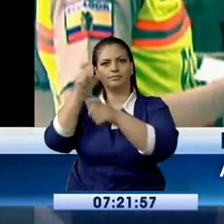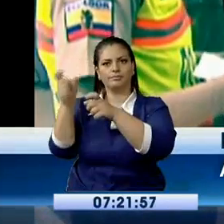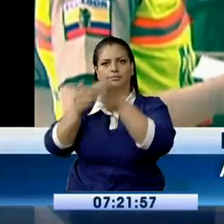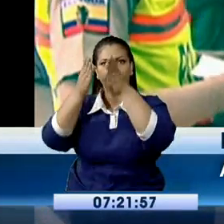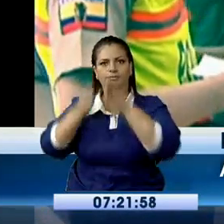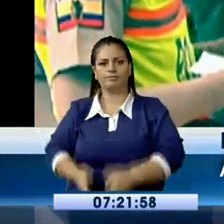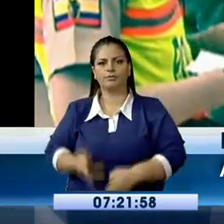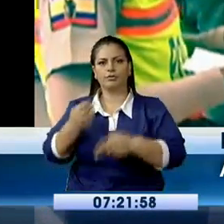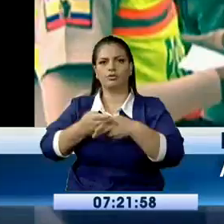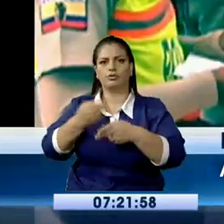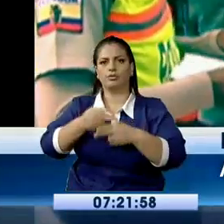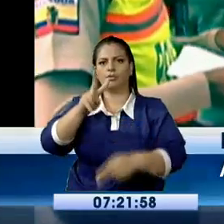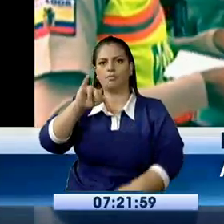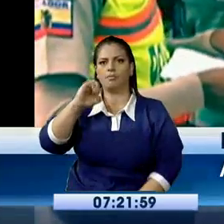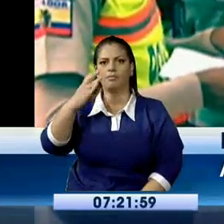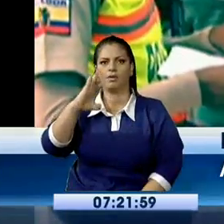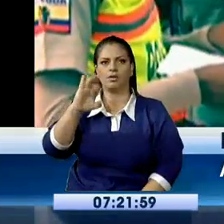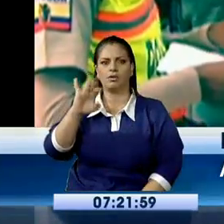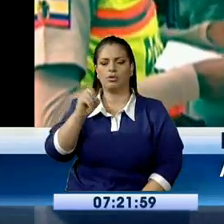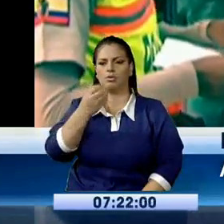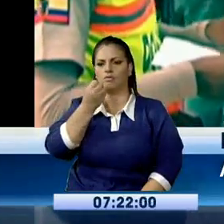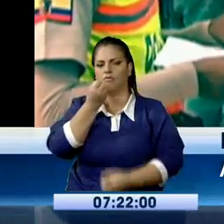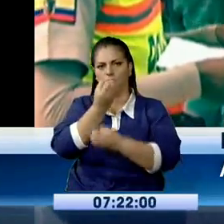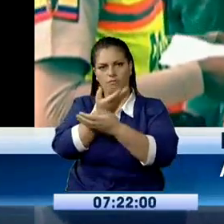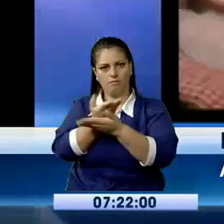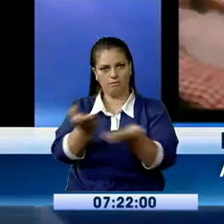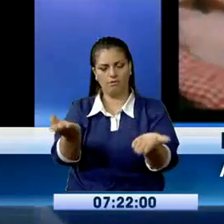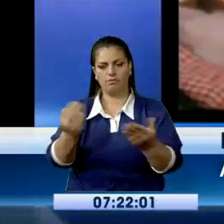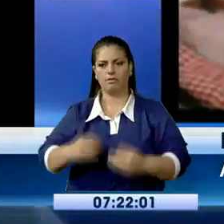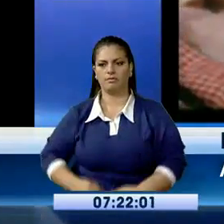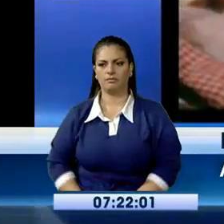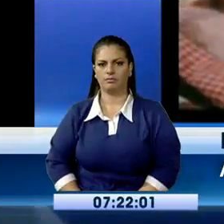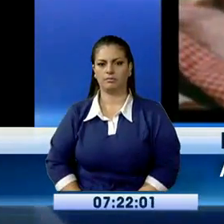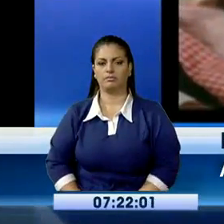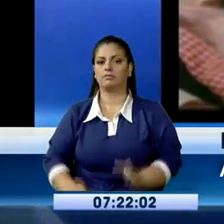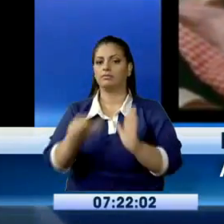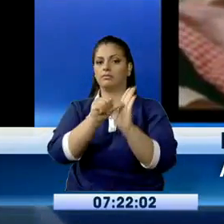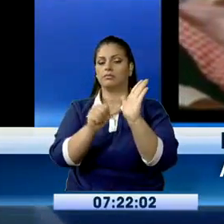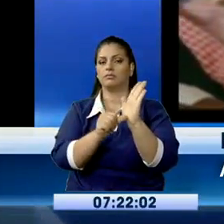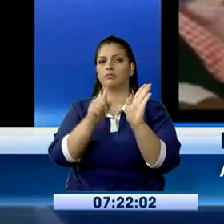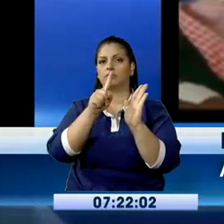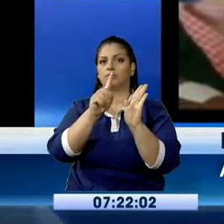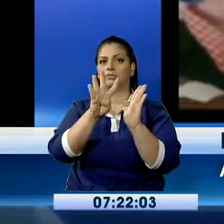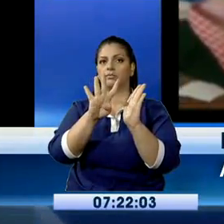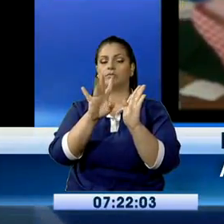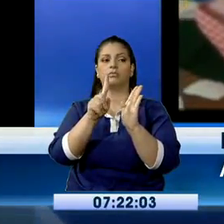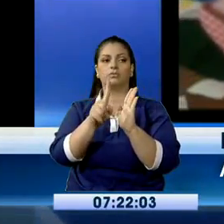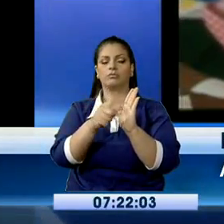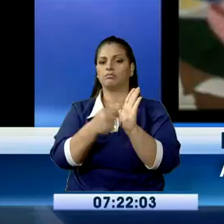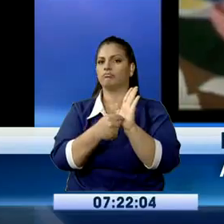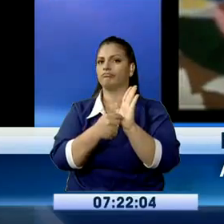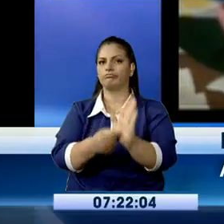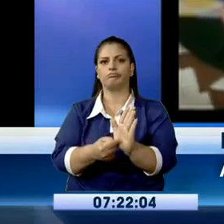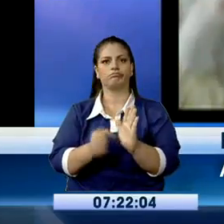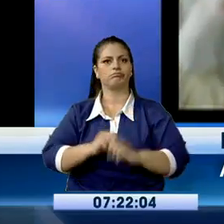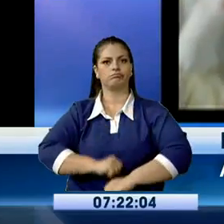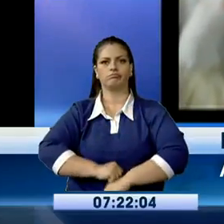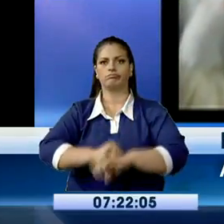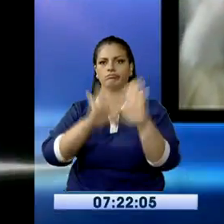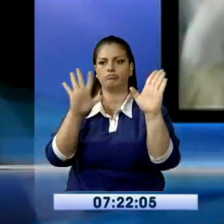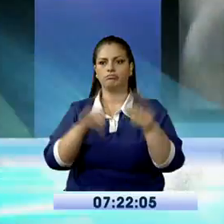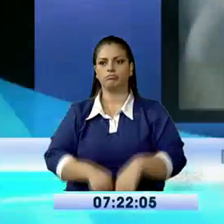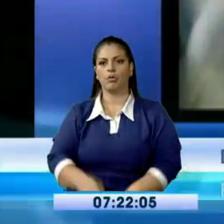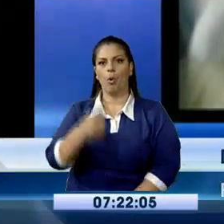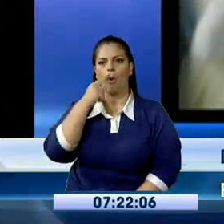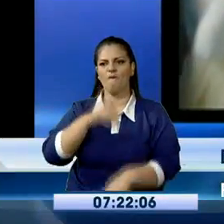accionar califica dentro de la tentativa de femicidio. El artículo 141 del Código Orgánico Integral Penal establece el delito de